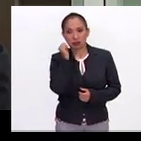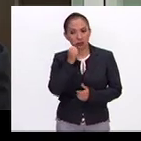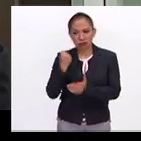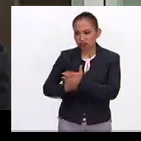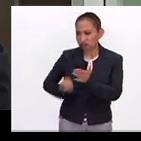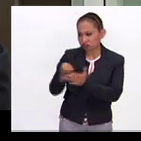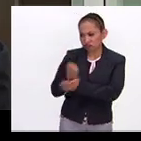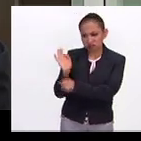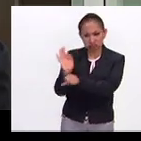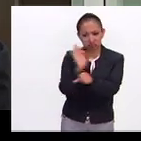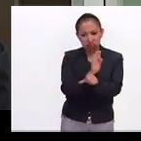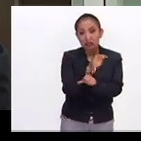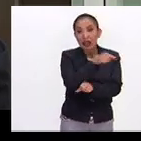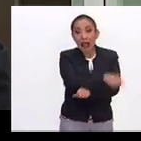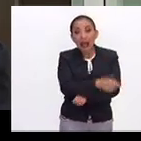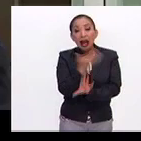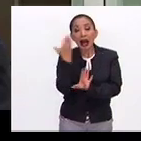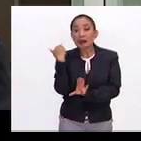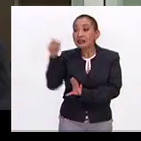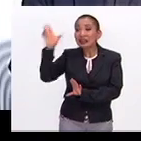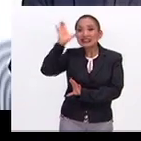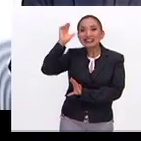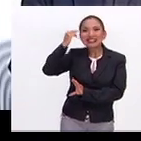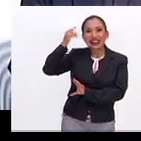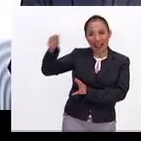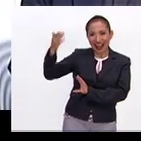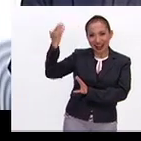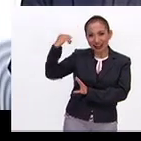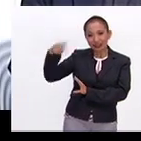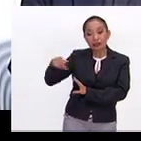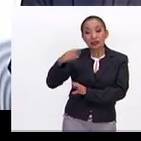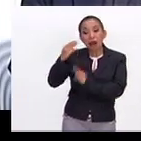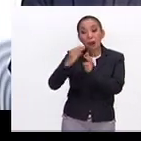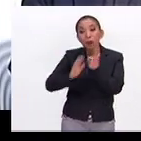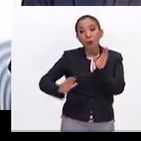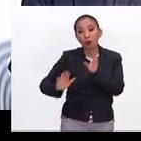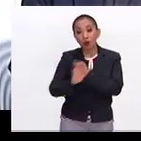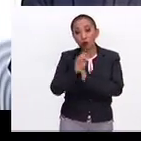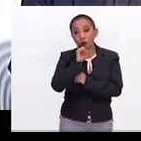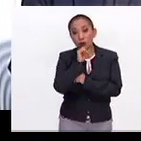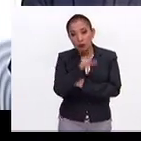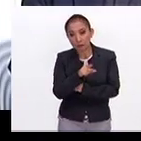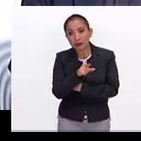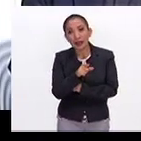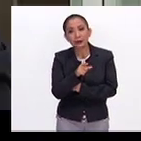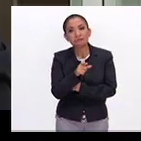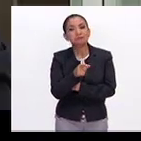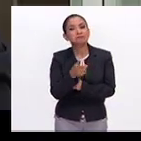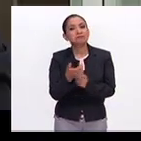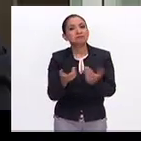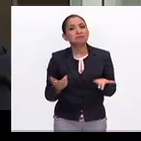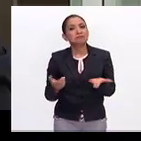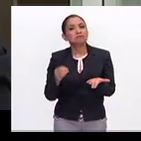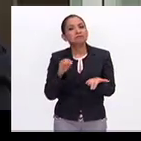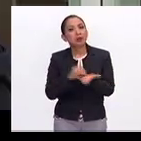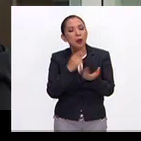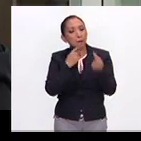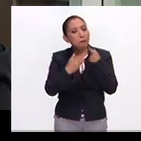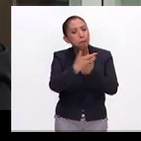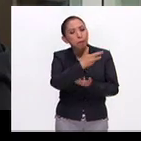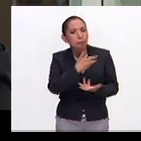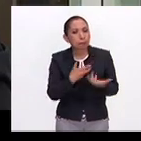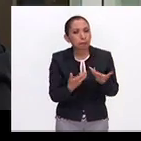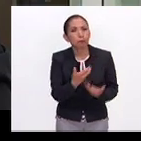manera durante un tiempo fue la opinión pública en China y alrededor del mundo también estableciendo una discusión